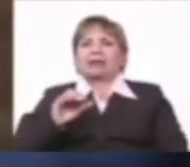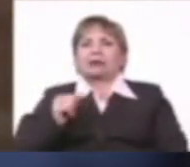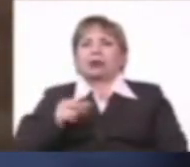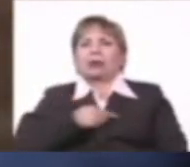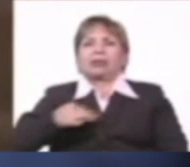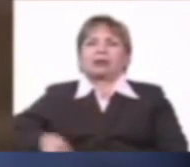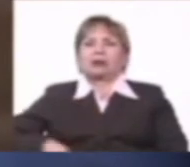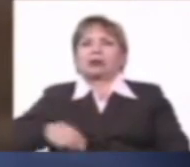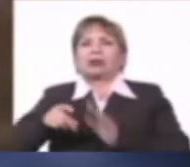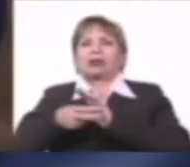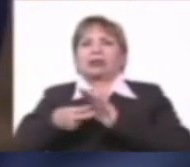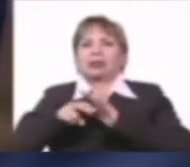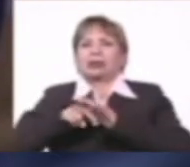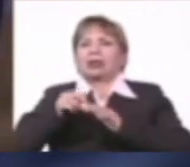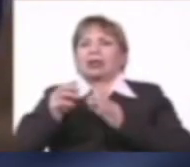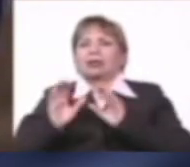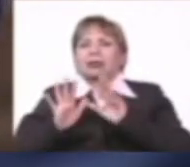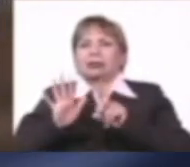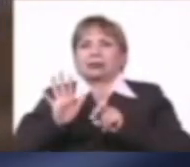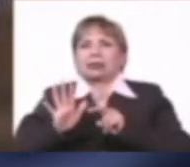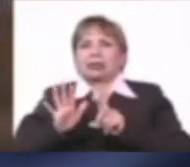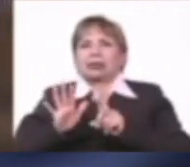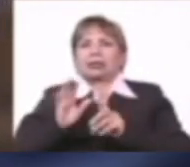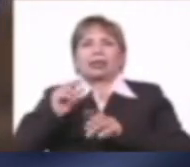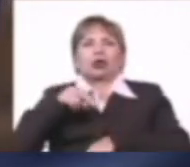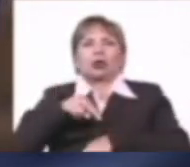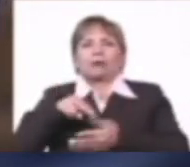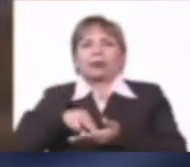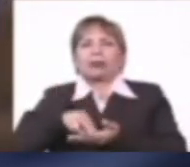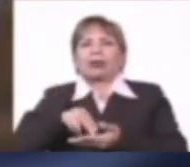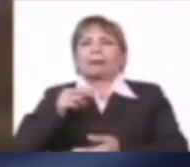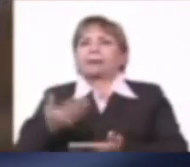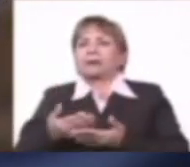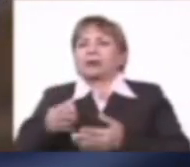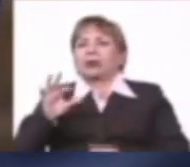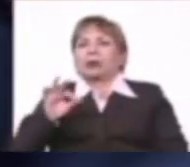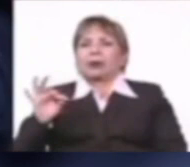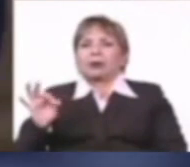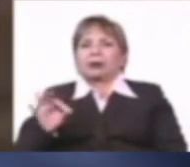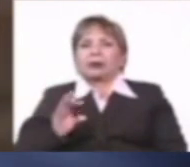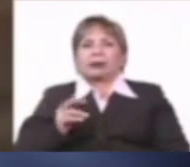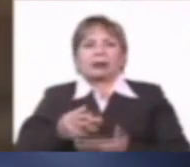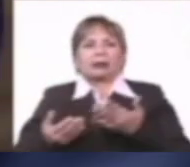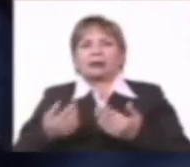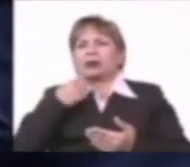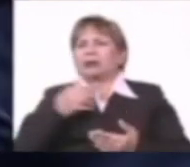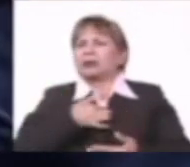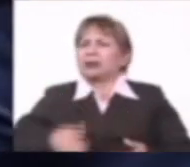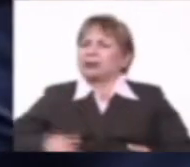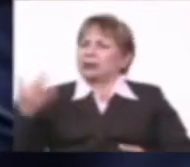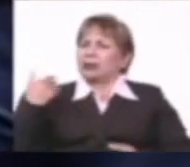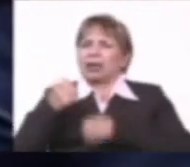y Minas, presentada el 16 de noviembre de 2023, moción 9097. Señor presidente, desde el